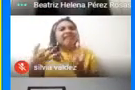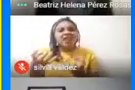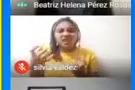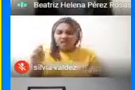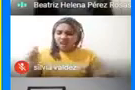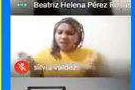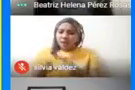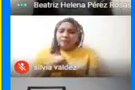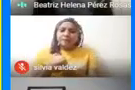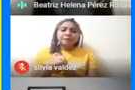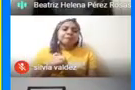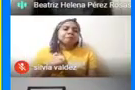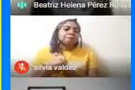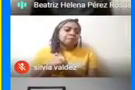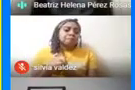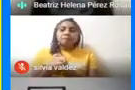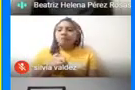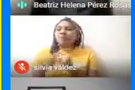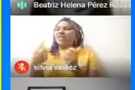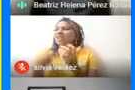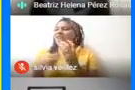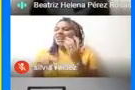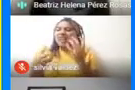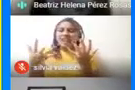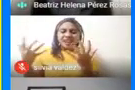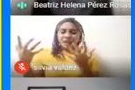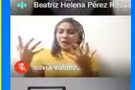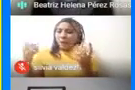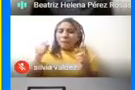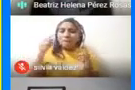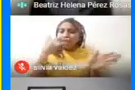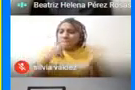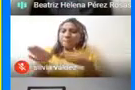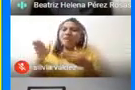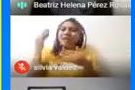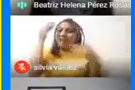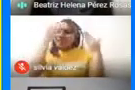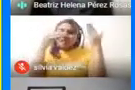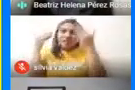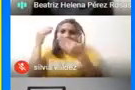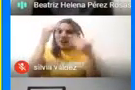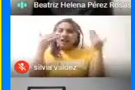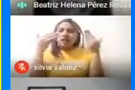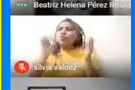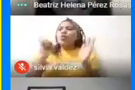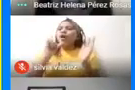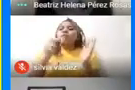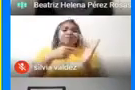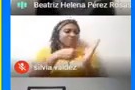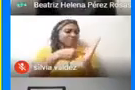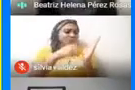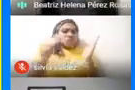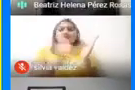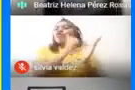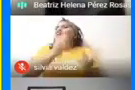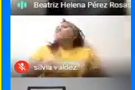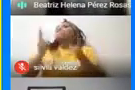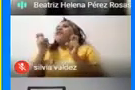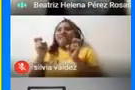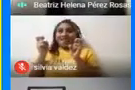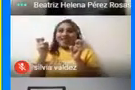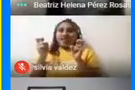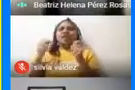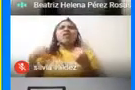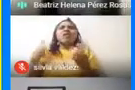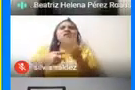cambiar dentro, qué estado, es más bien esa planificación de análisis de borrón y cuenta nueva, de qué he hecho